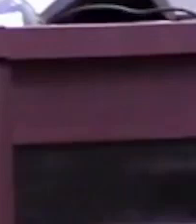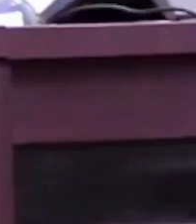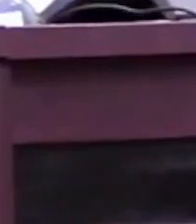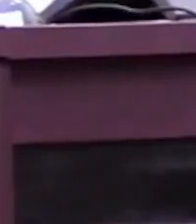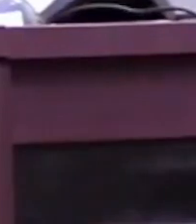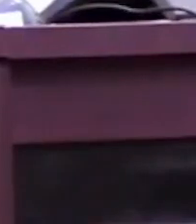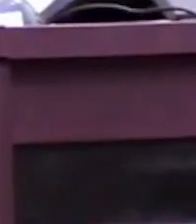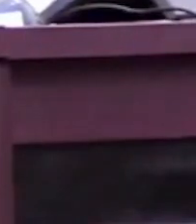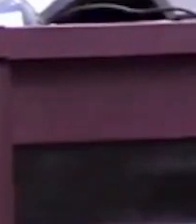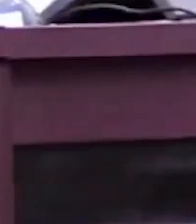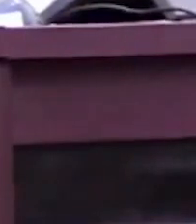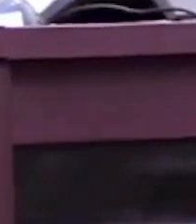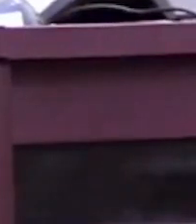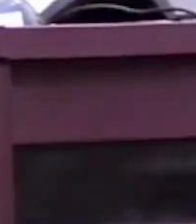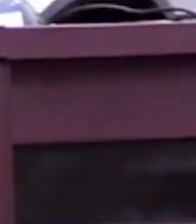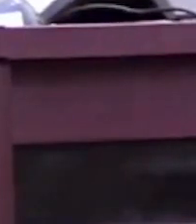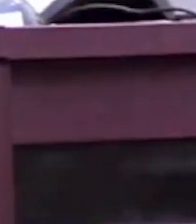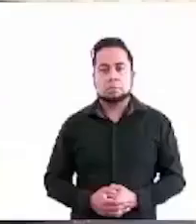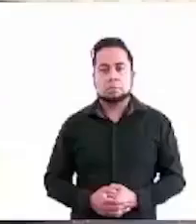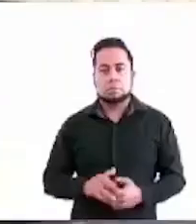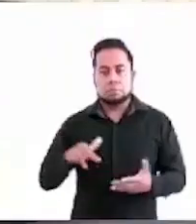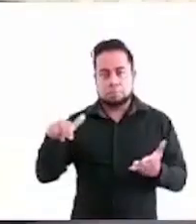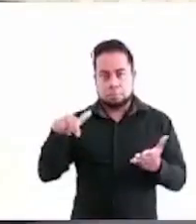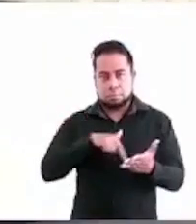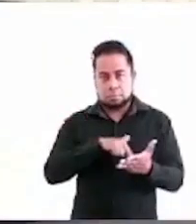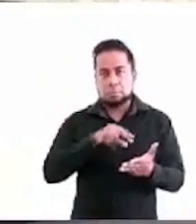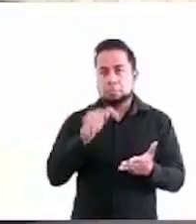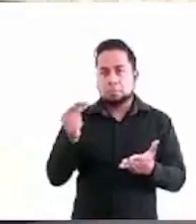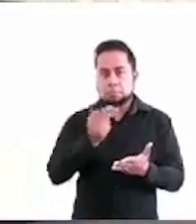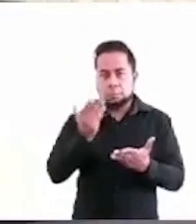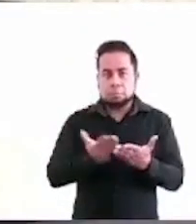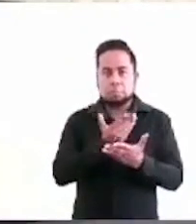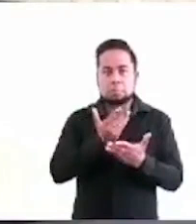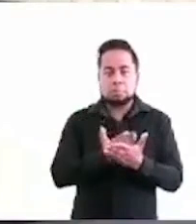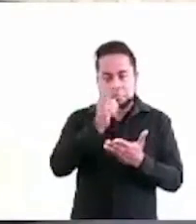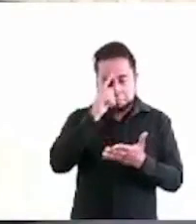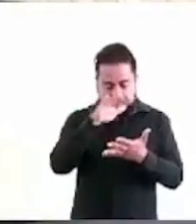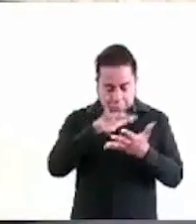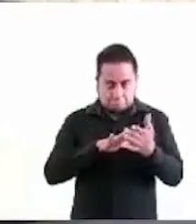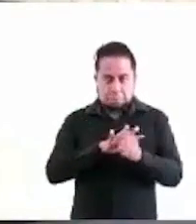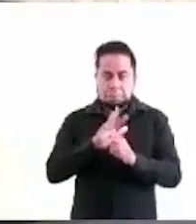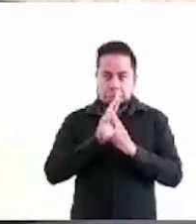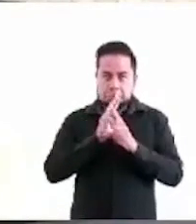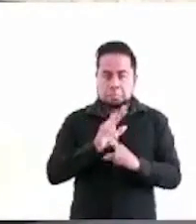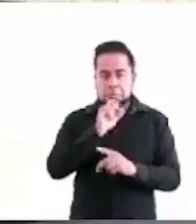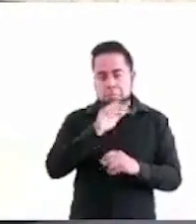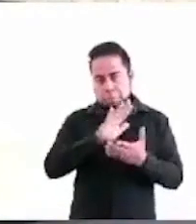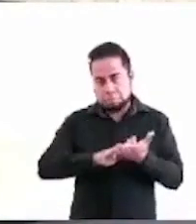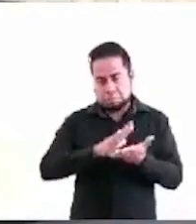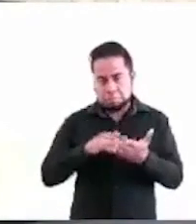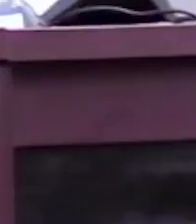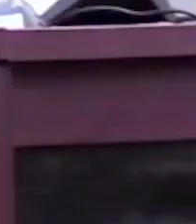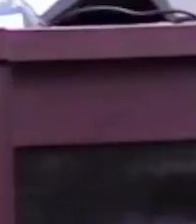millones de pesos recursos entregados por la federación para atender las afectaciones que dejó el huracán ágata